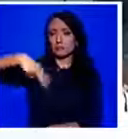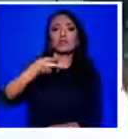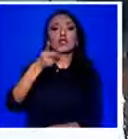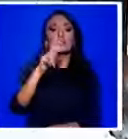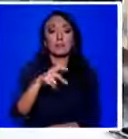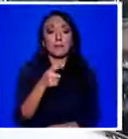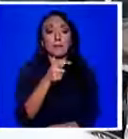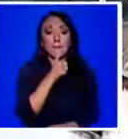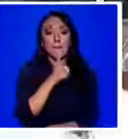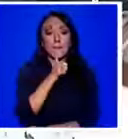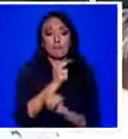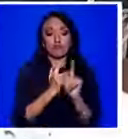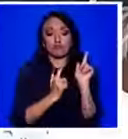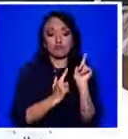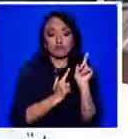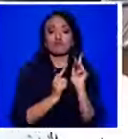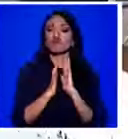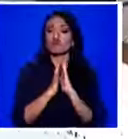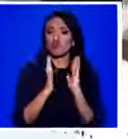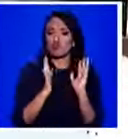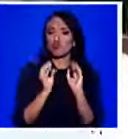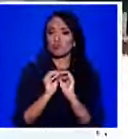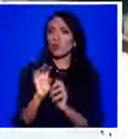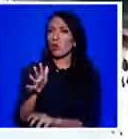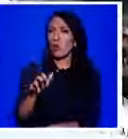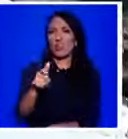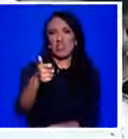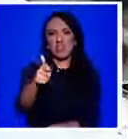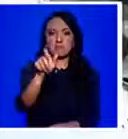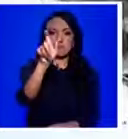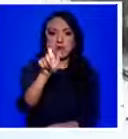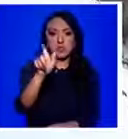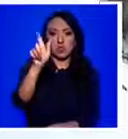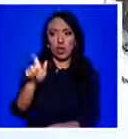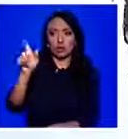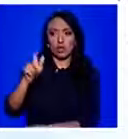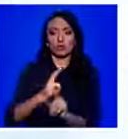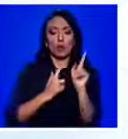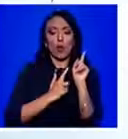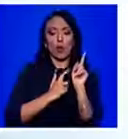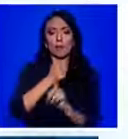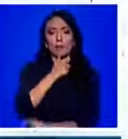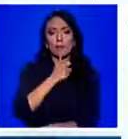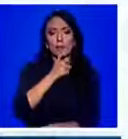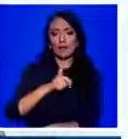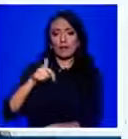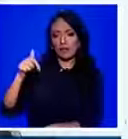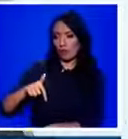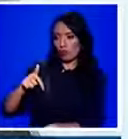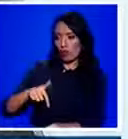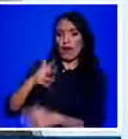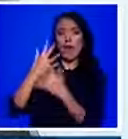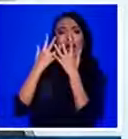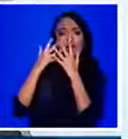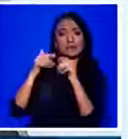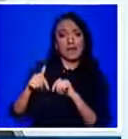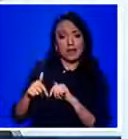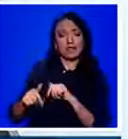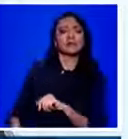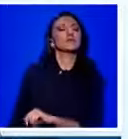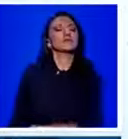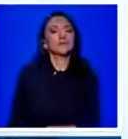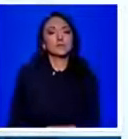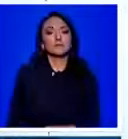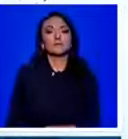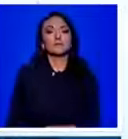seguridad privada, un buen número de seguridad privada, más de 10 elementos que se encuentran aquí en la terminal terrestre de Carcelén. Vamos a ver